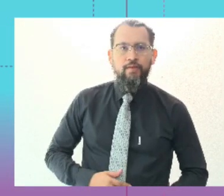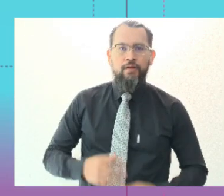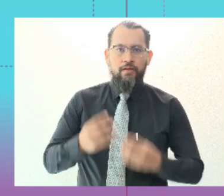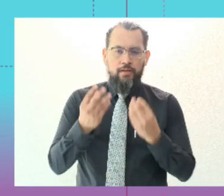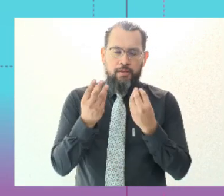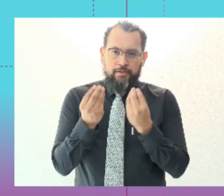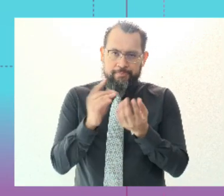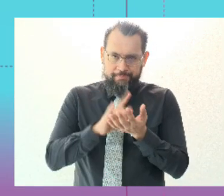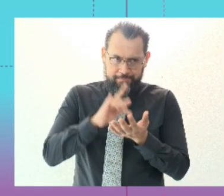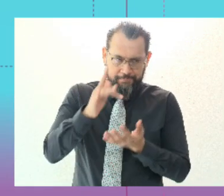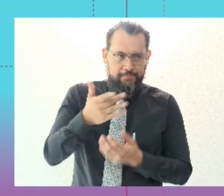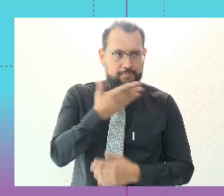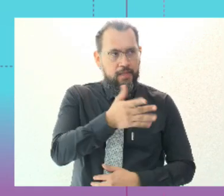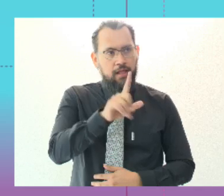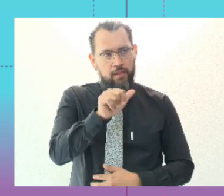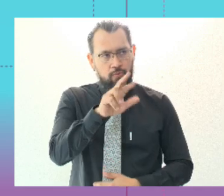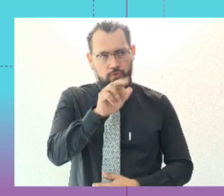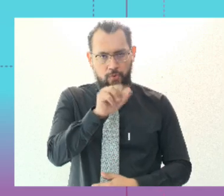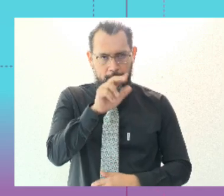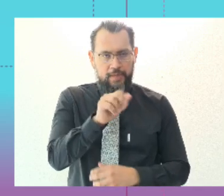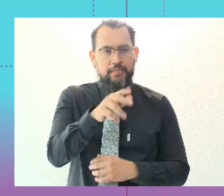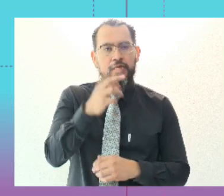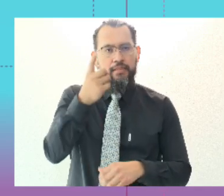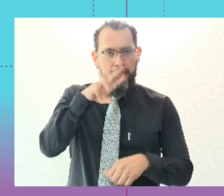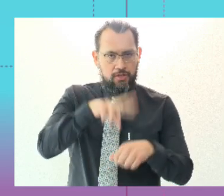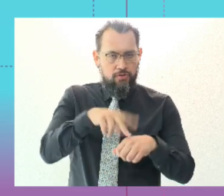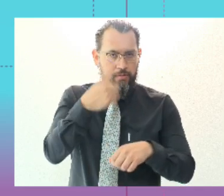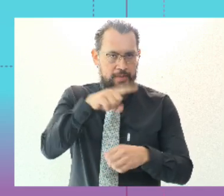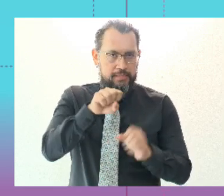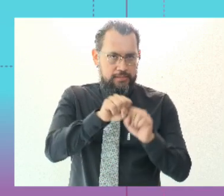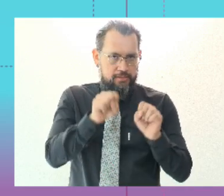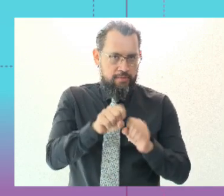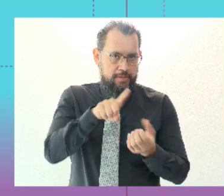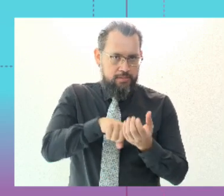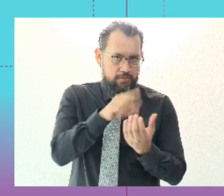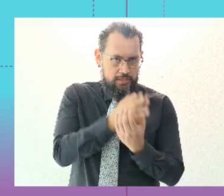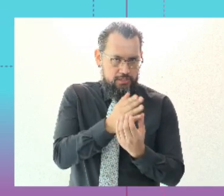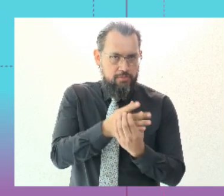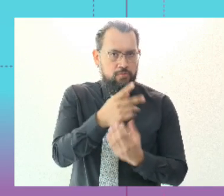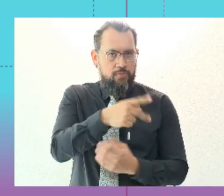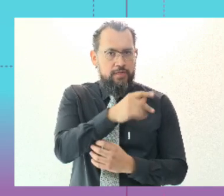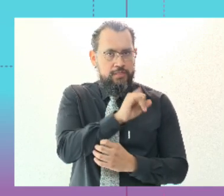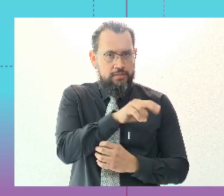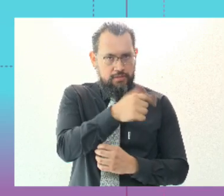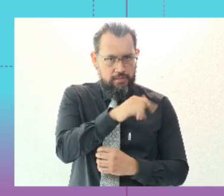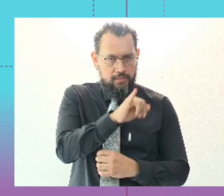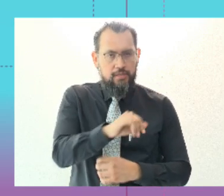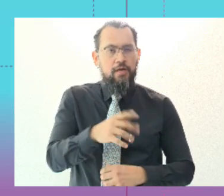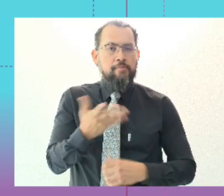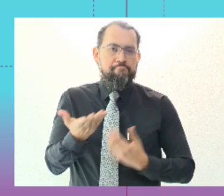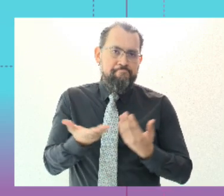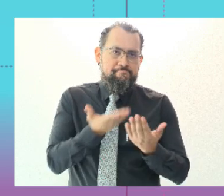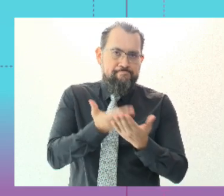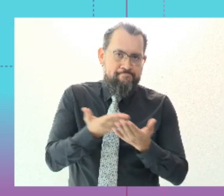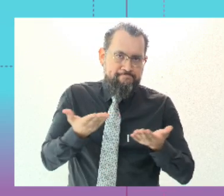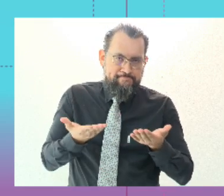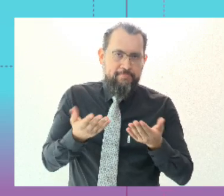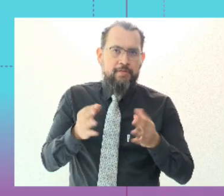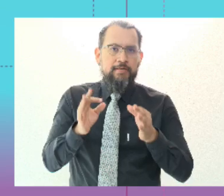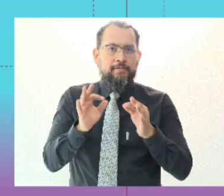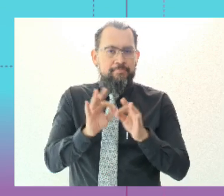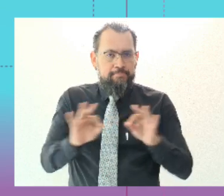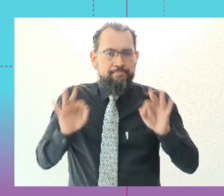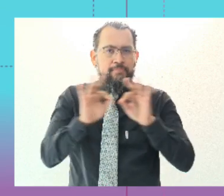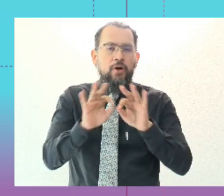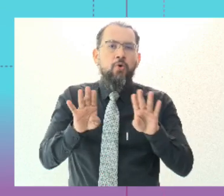Muchas gracias a Raúl López Acosta, director del Sistema Institucional de Archivos, que pone nuevamente sobre la mesa la importancia